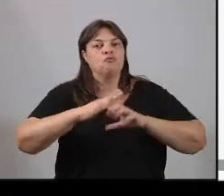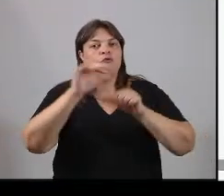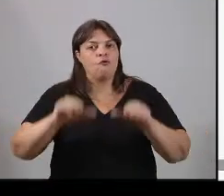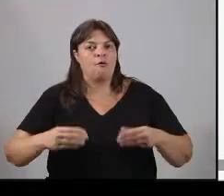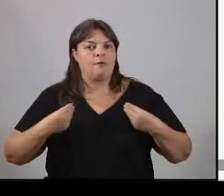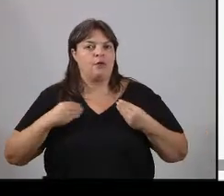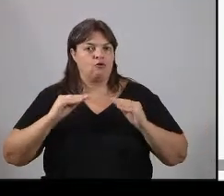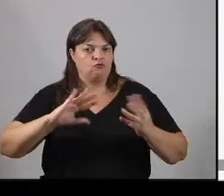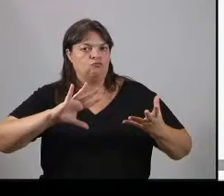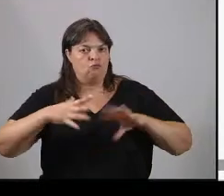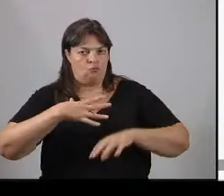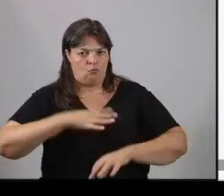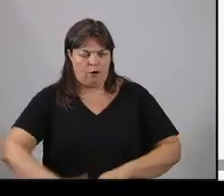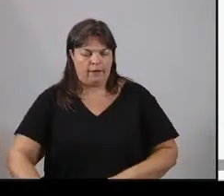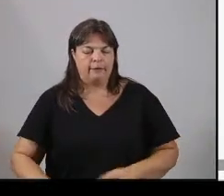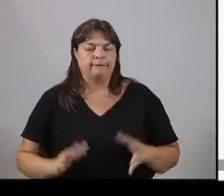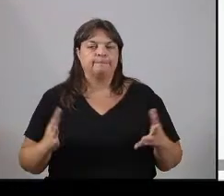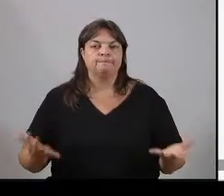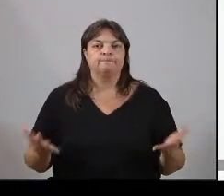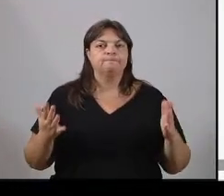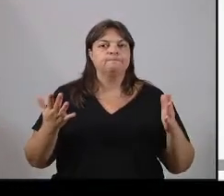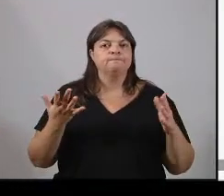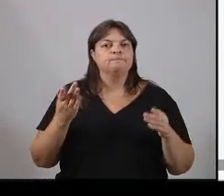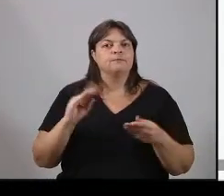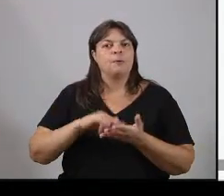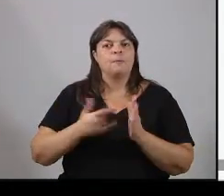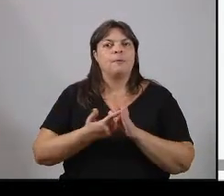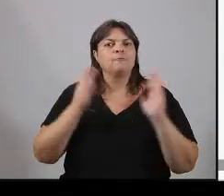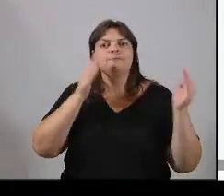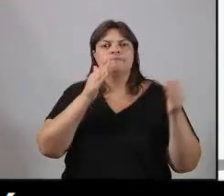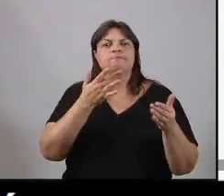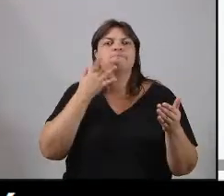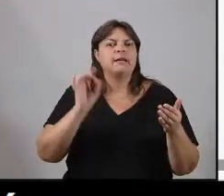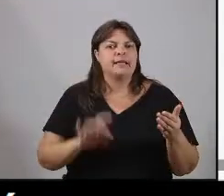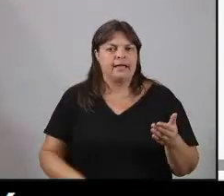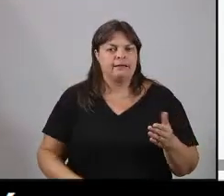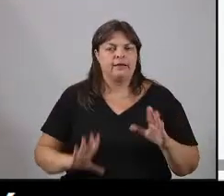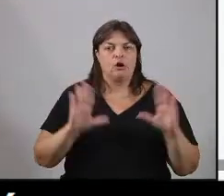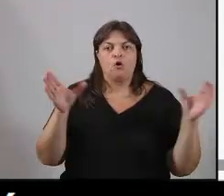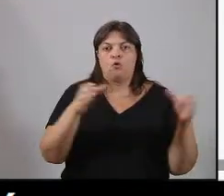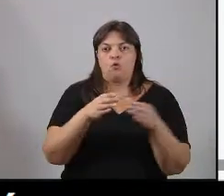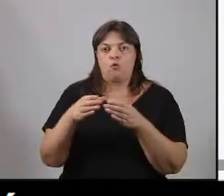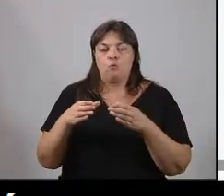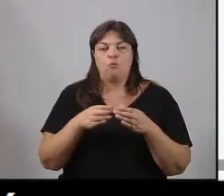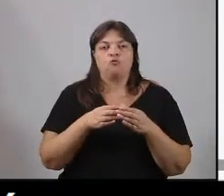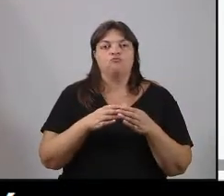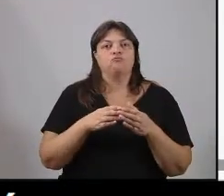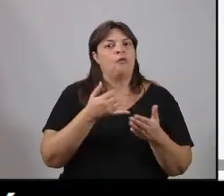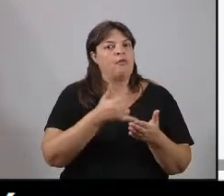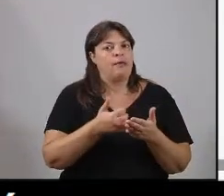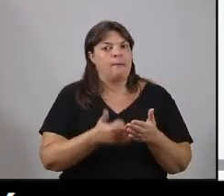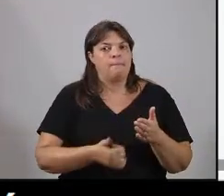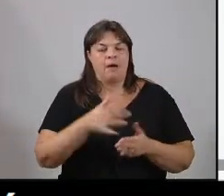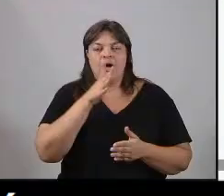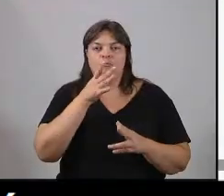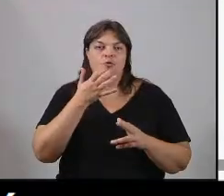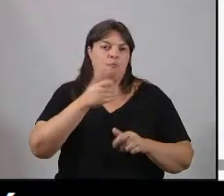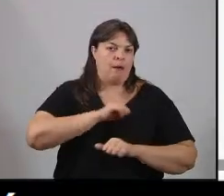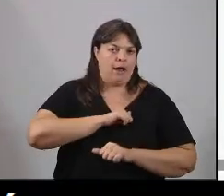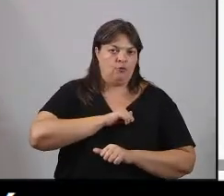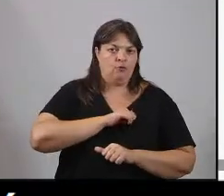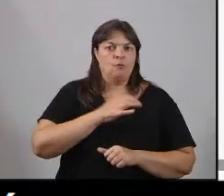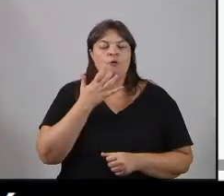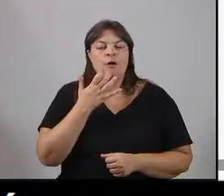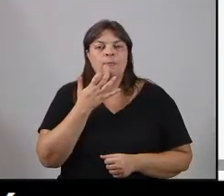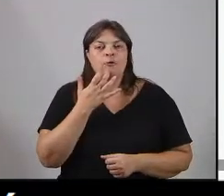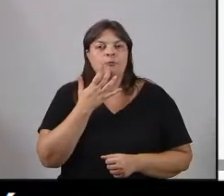vida. ¿A quién se va a dirigir este plan? Pues a los colectivos más golpeados por el desempleo, entre los que